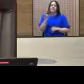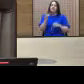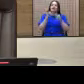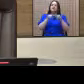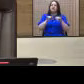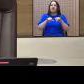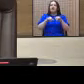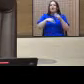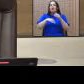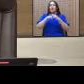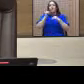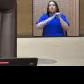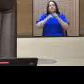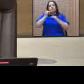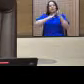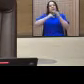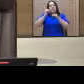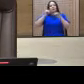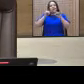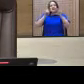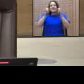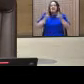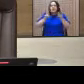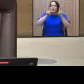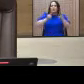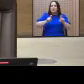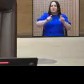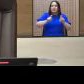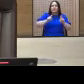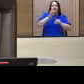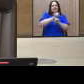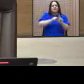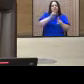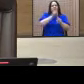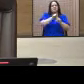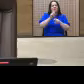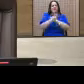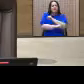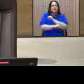construyendo diagnósticos de la situación del país.